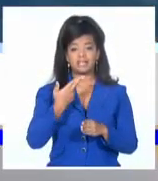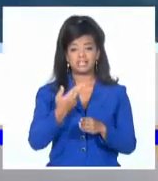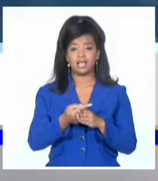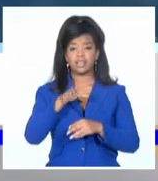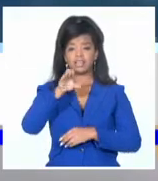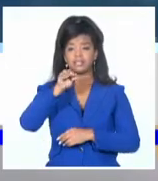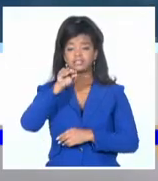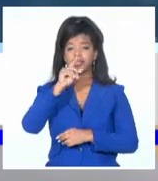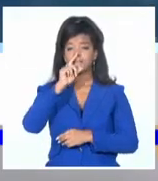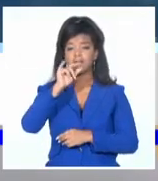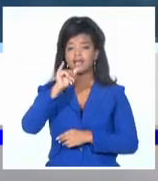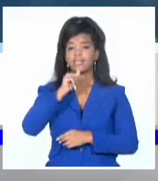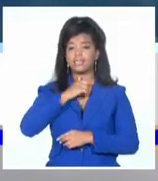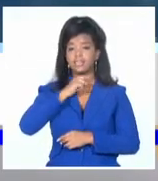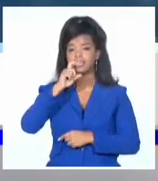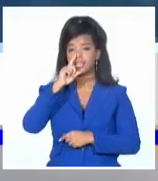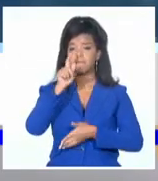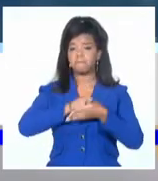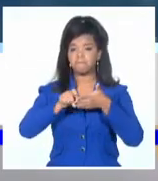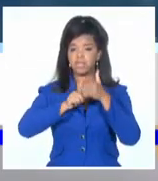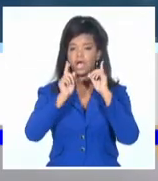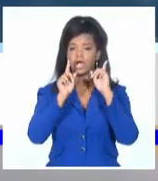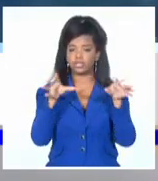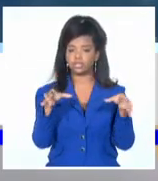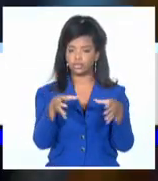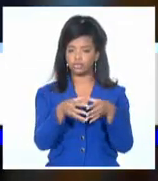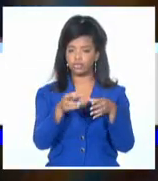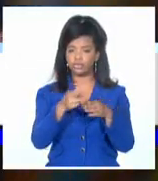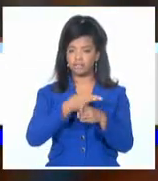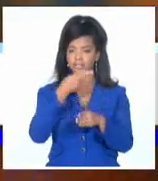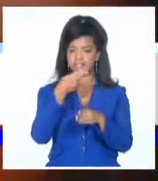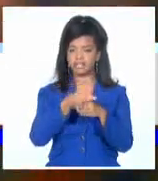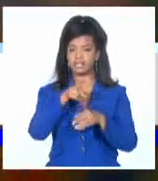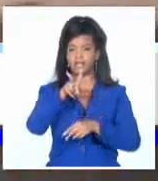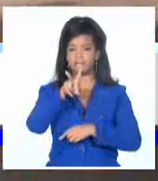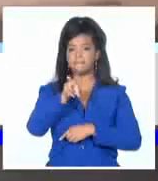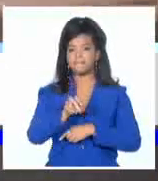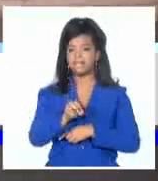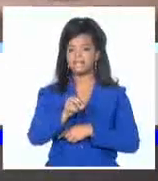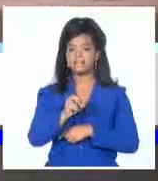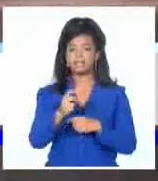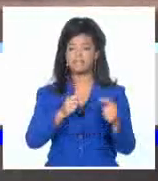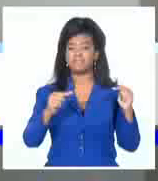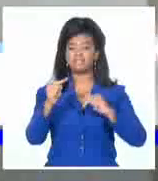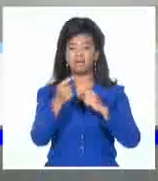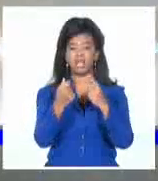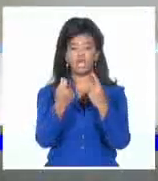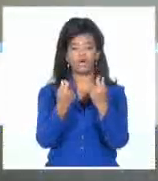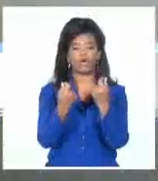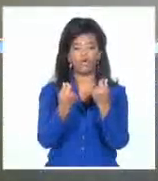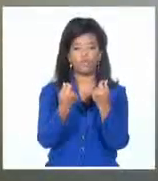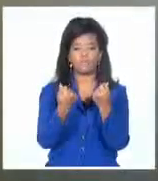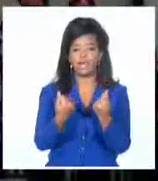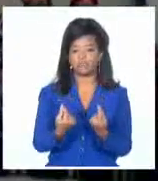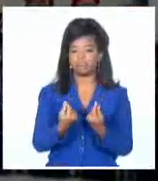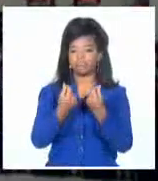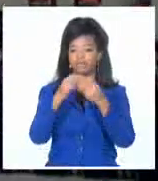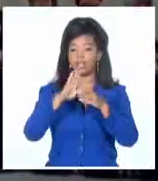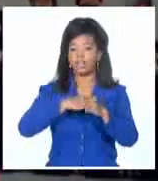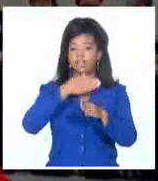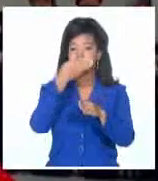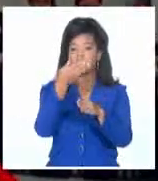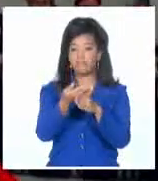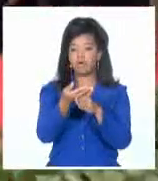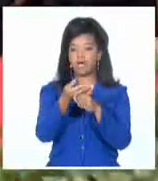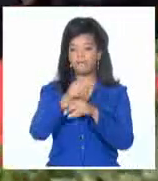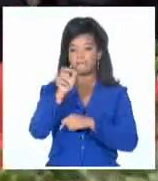previsto reunirse con los máximos representantes de las 20 principales economías del mundo y luego continuará rumbo a Vietnam. El